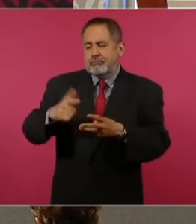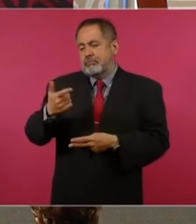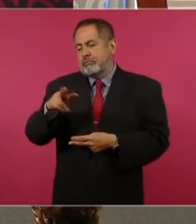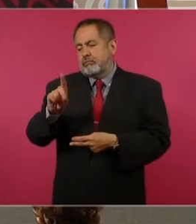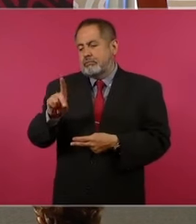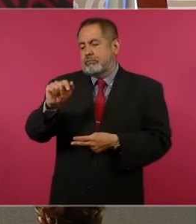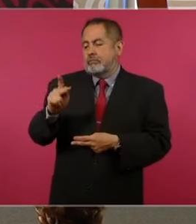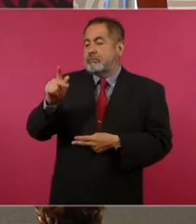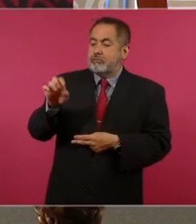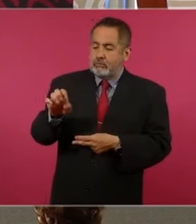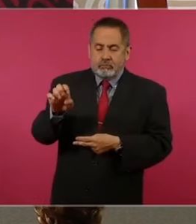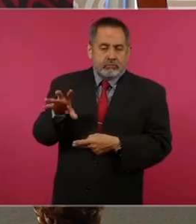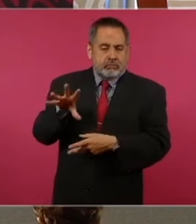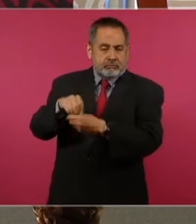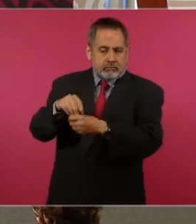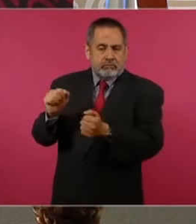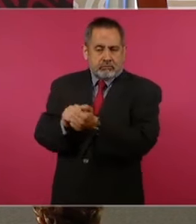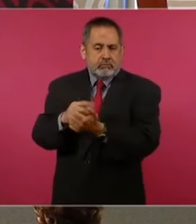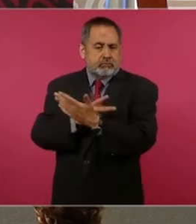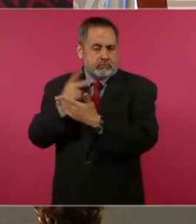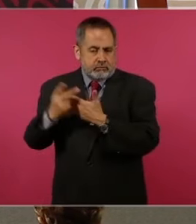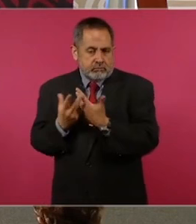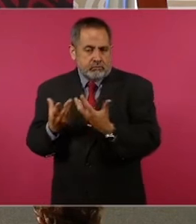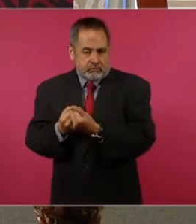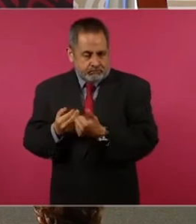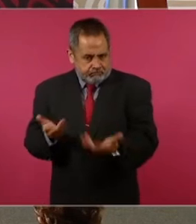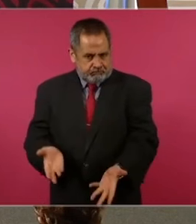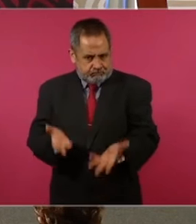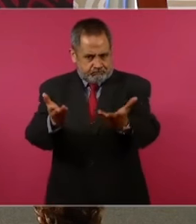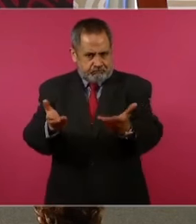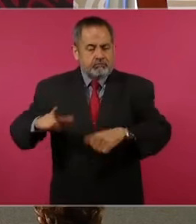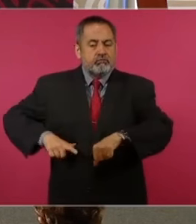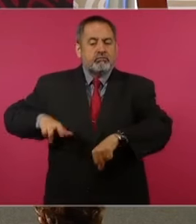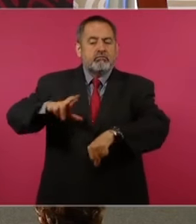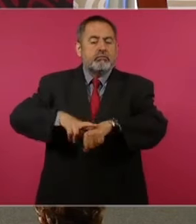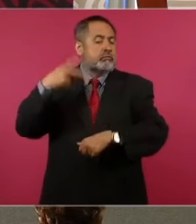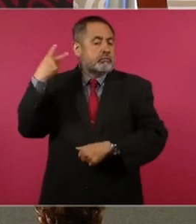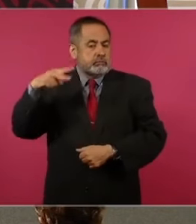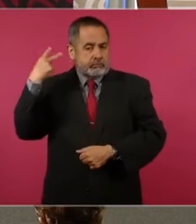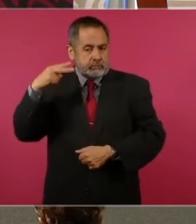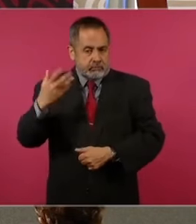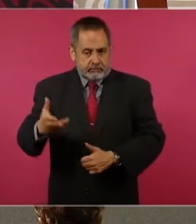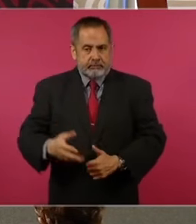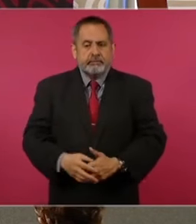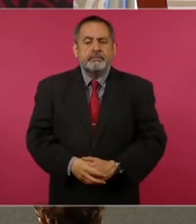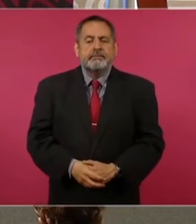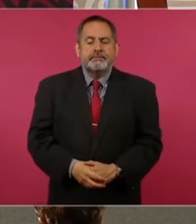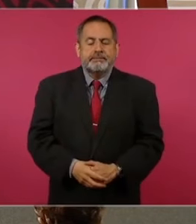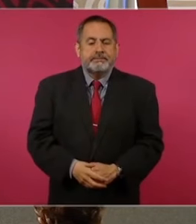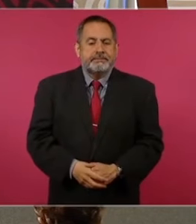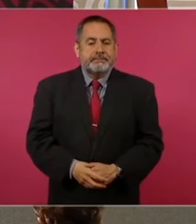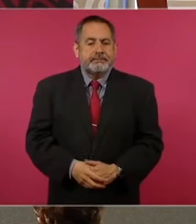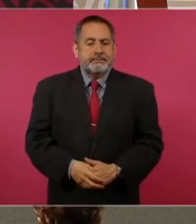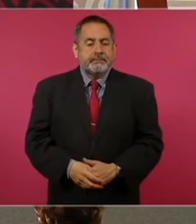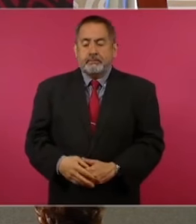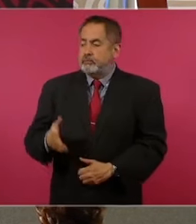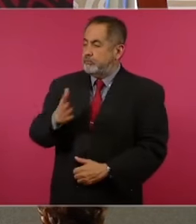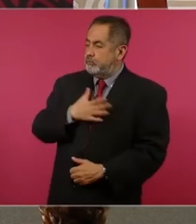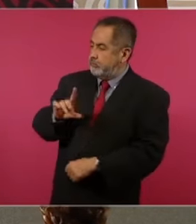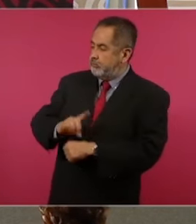Daisy Martínez de Programas de Bienestar. Adelante, gobernador Cuitláhuac. Buenos días,